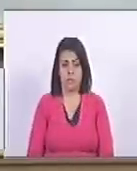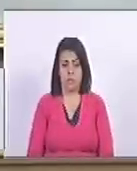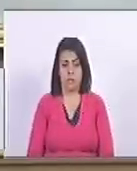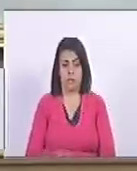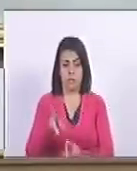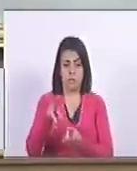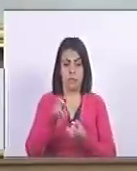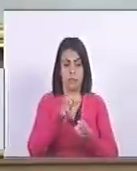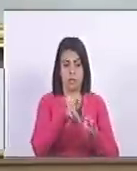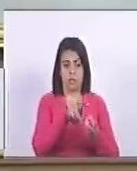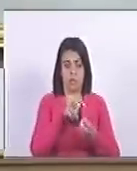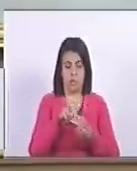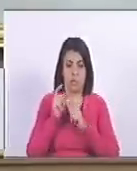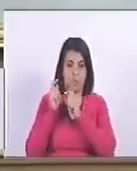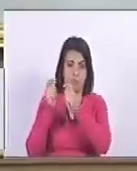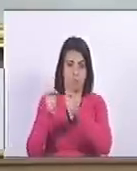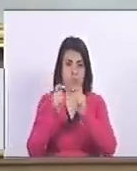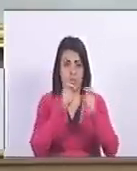Tributos atribuidos.